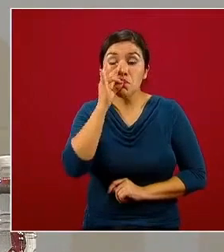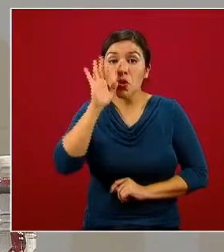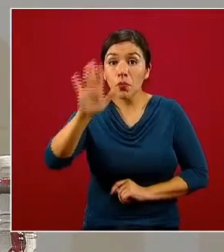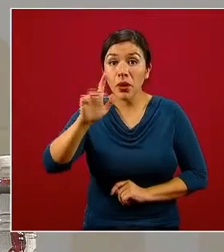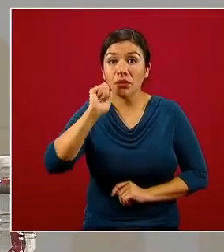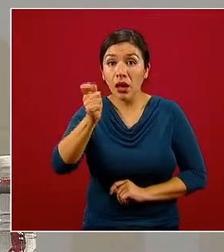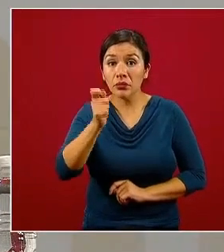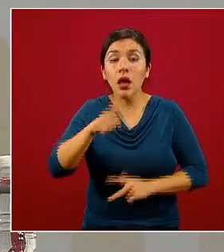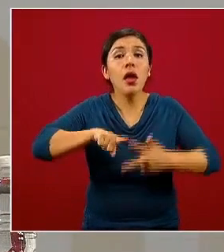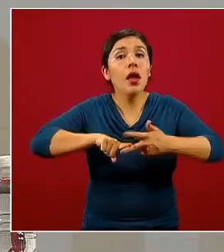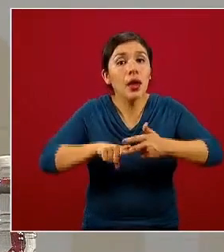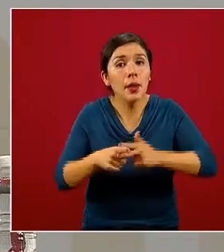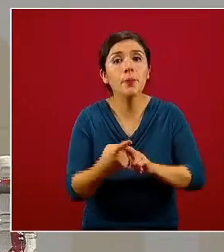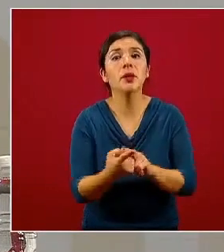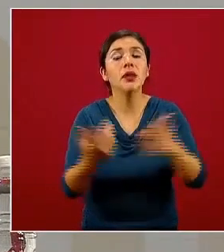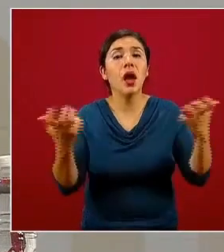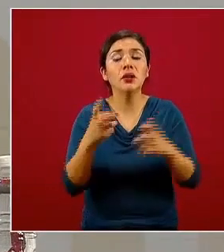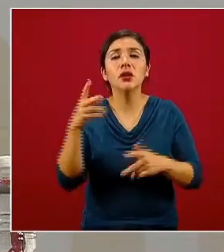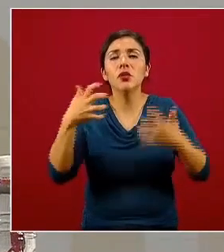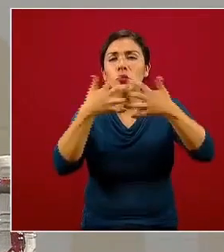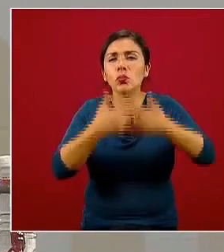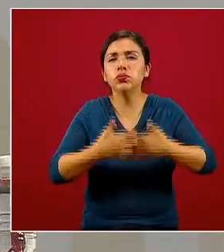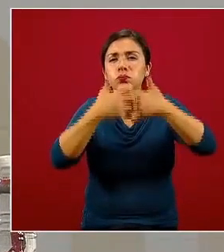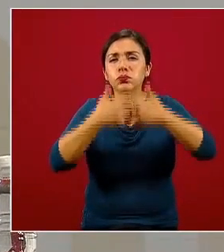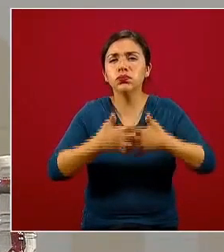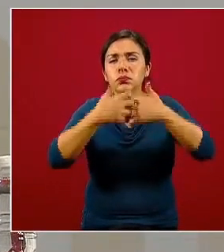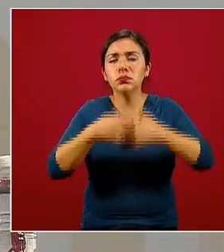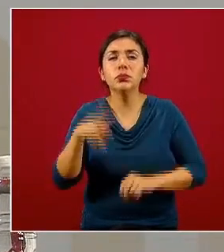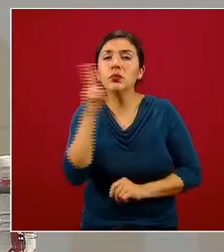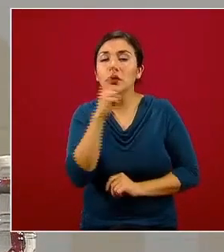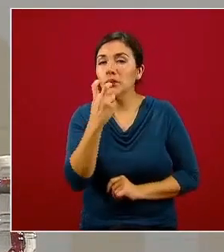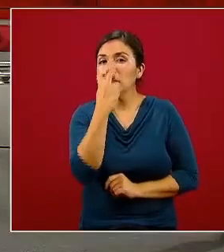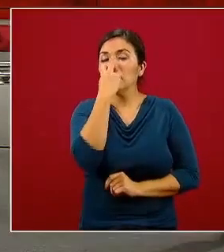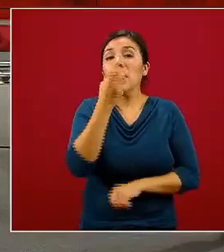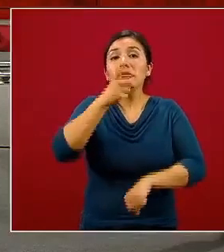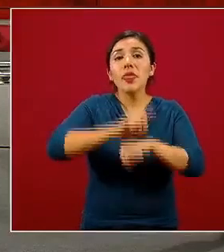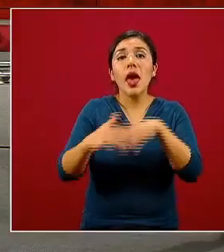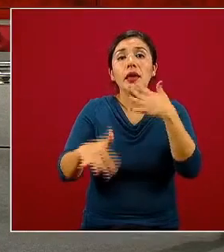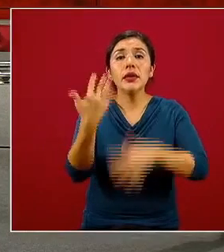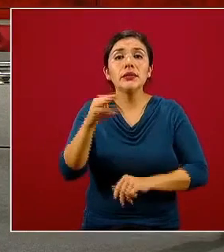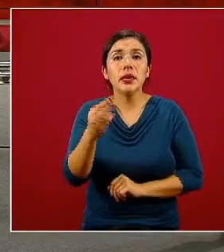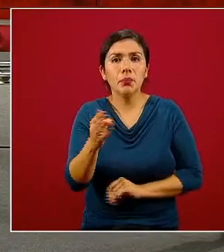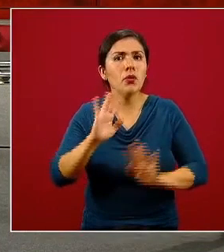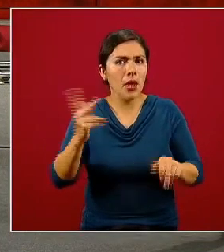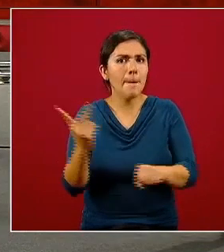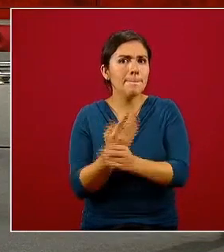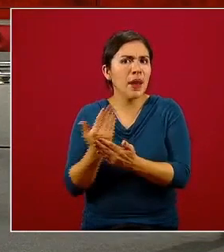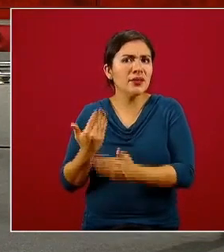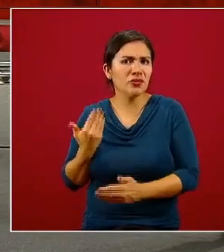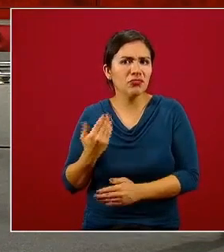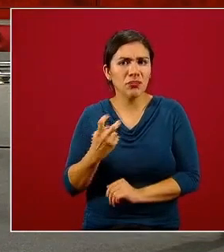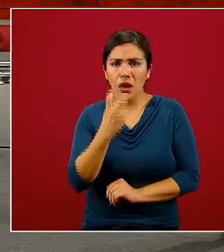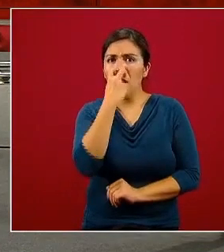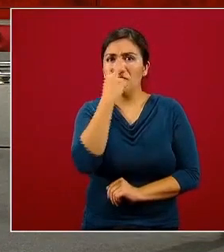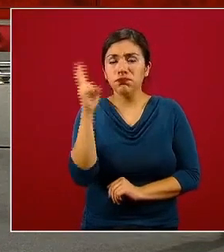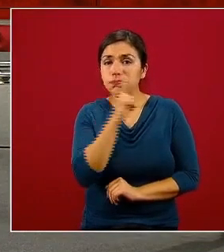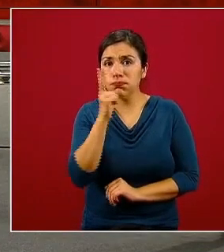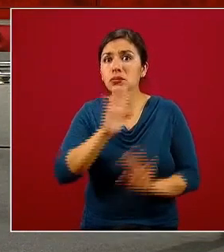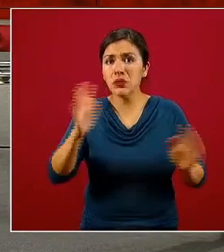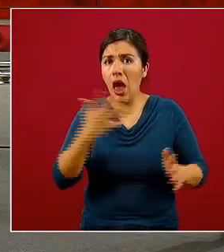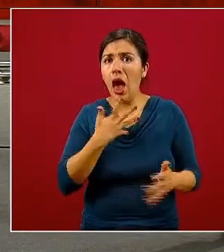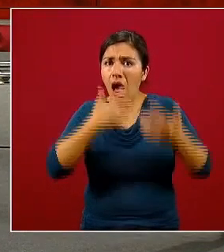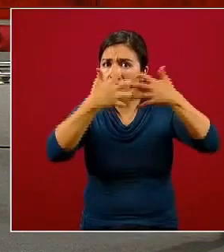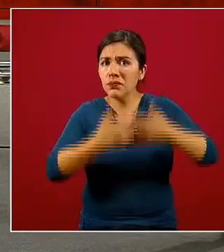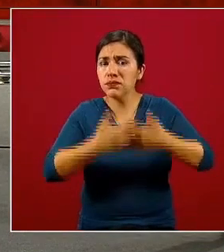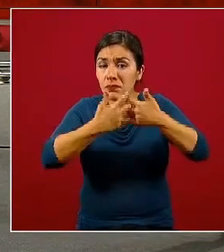era iniciar la fabricación de estos ventiladores el 15 de mayo, cosa que ya ocurrió. Estos ventiladores ya están siendo